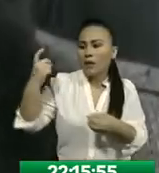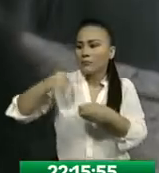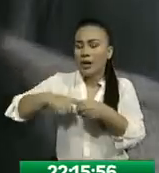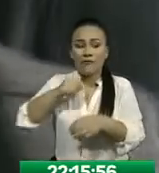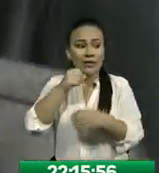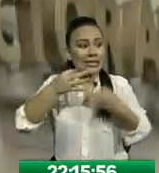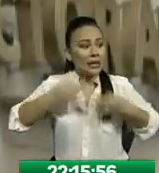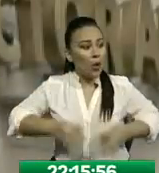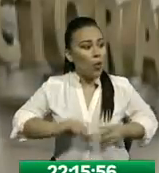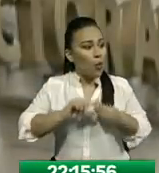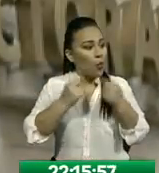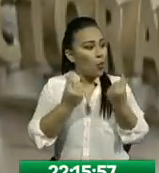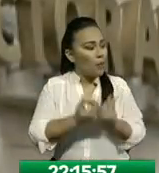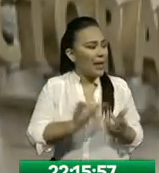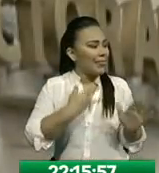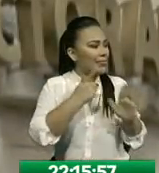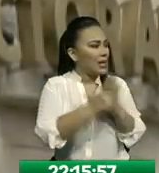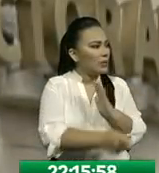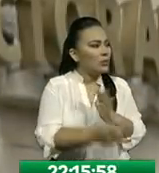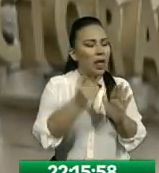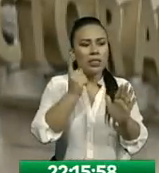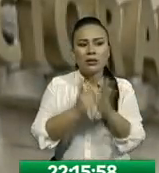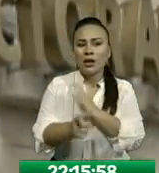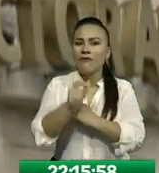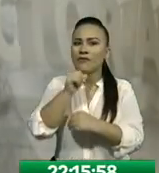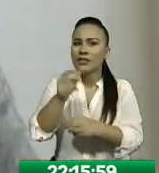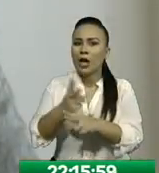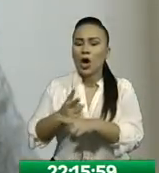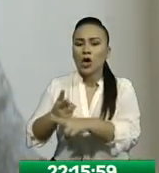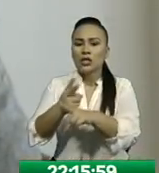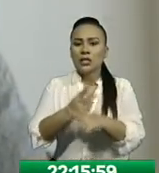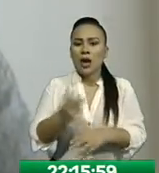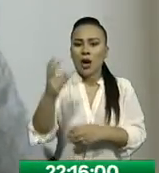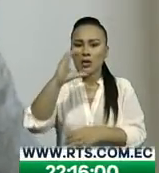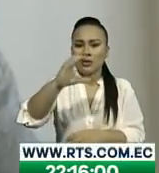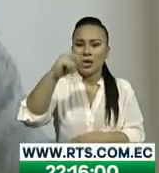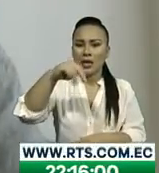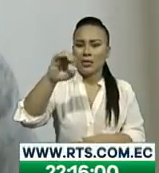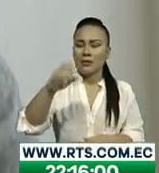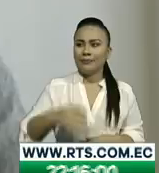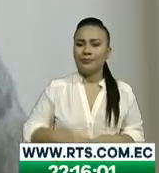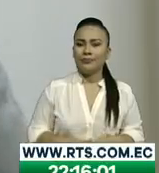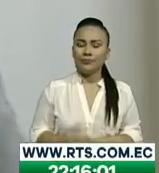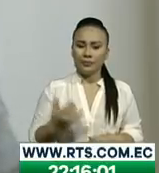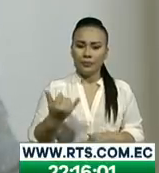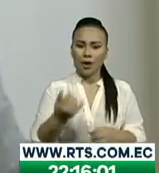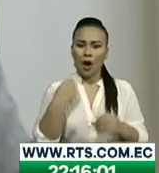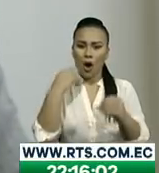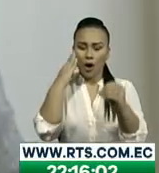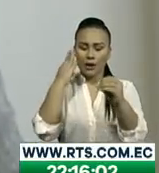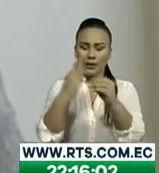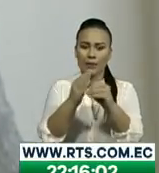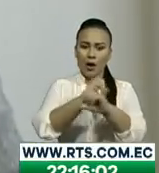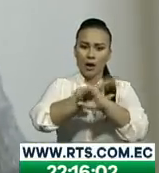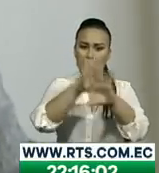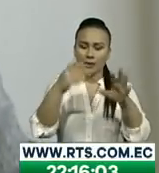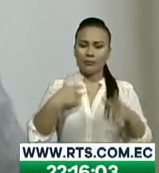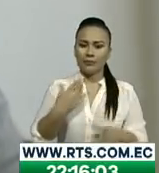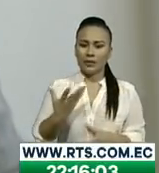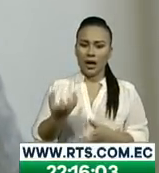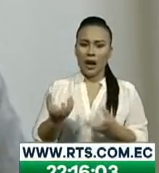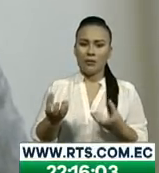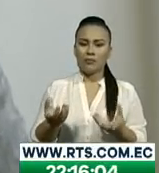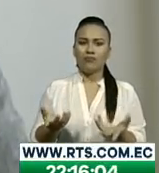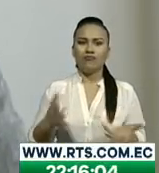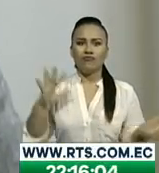un movimiento. Denunciaba los bloqueos en el Consejo Electoral. Pues tal vez uno de los objetivos más claros ha sido querer enterrar la fuerza